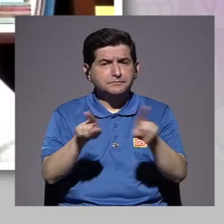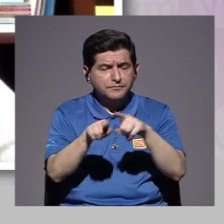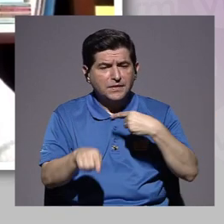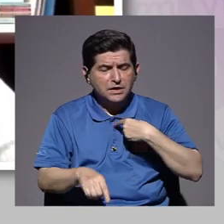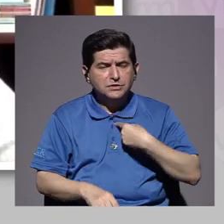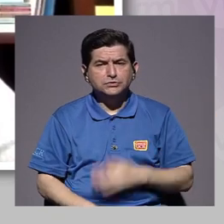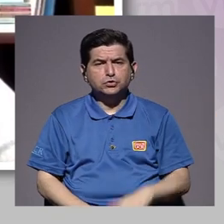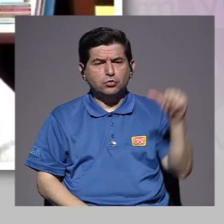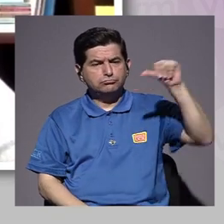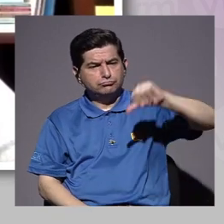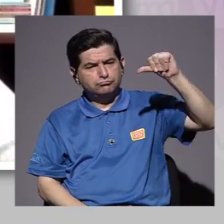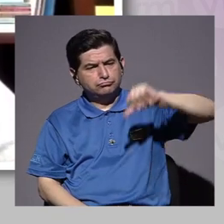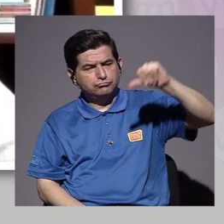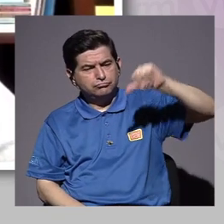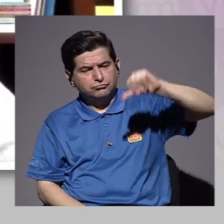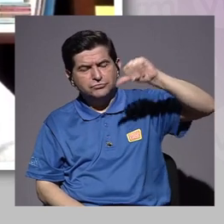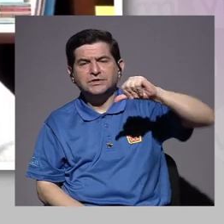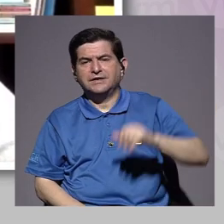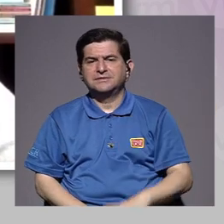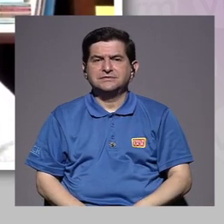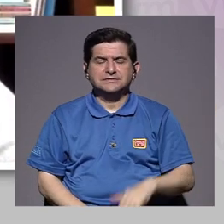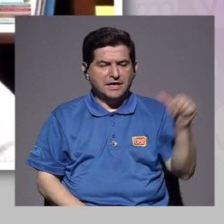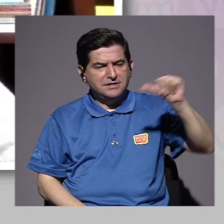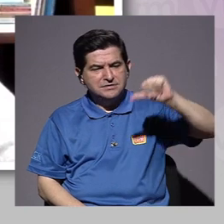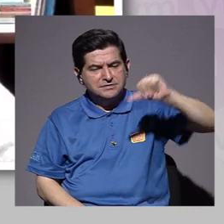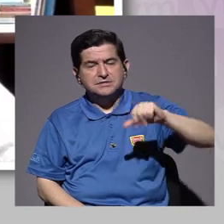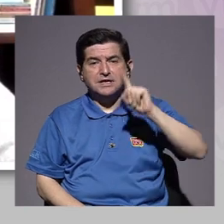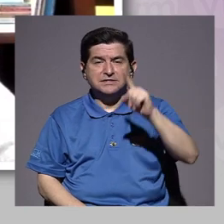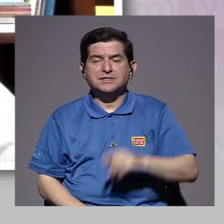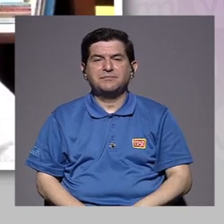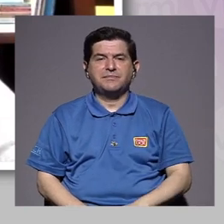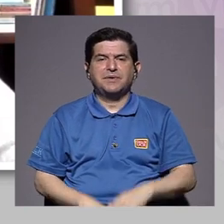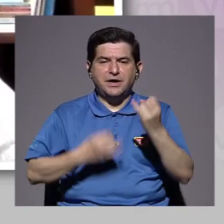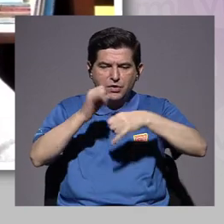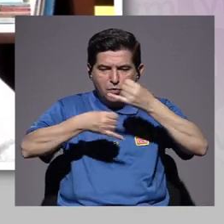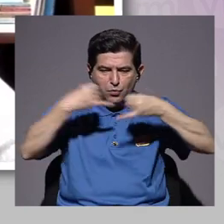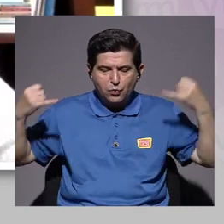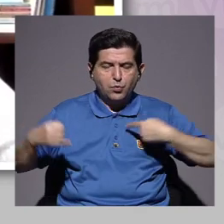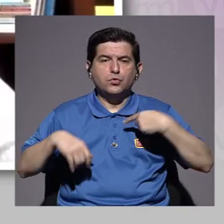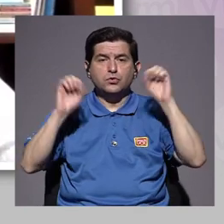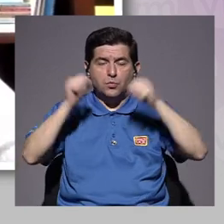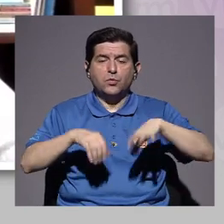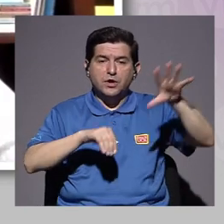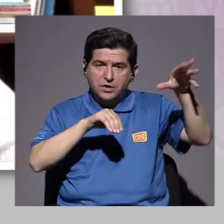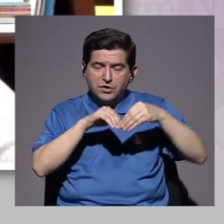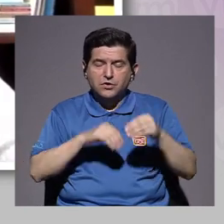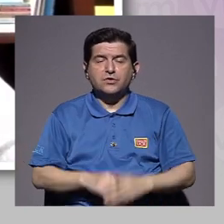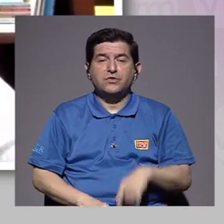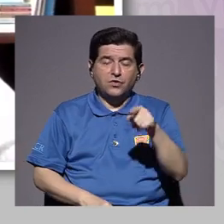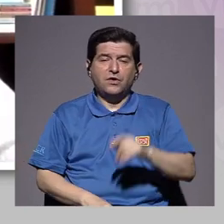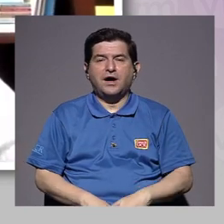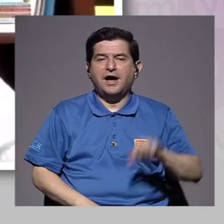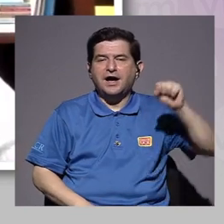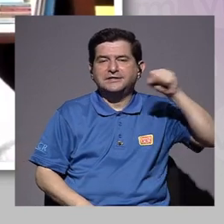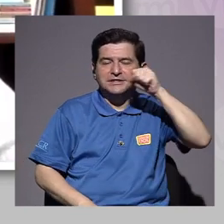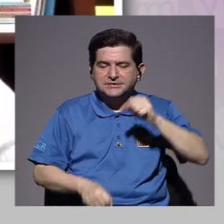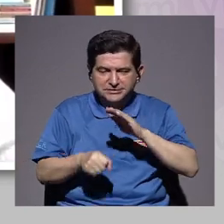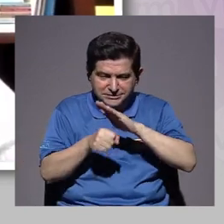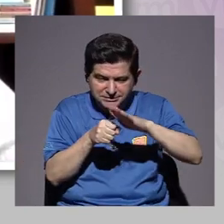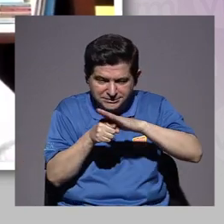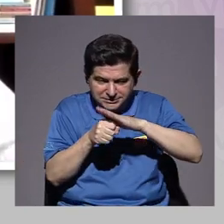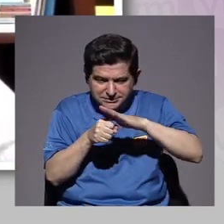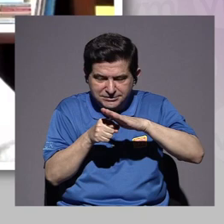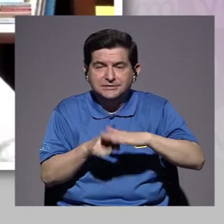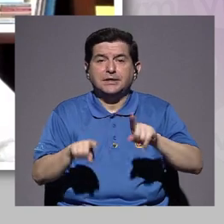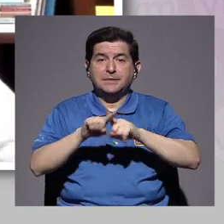También cuando yo hago salsas, por ejemplo, una salsa para un espagueti, yo puedo rallarle zanahoria y no se va a ver la zanahoria